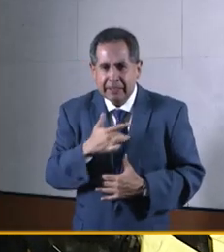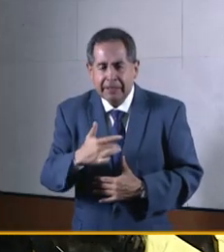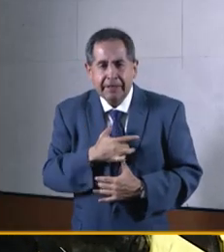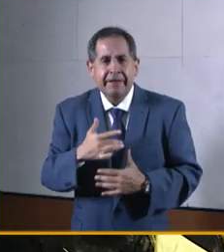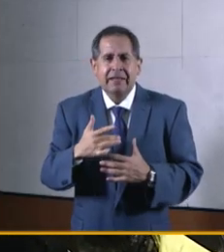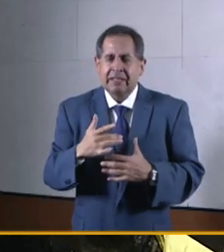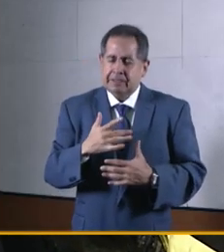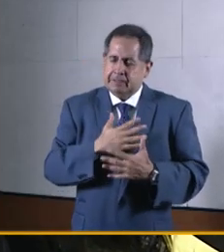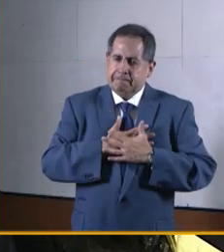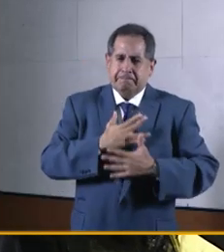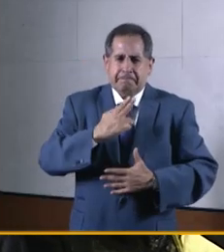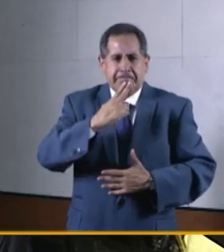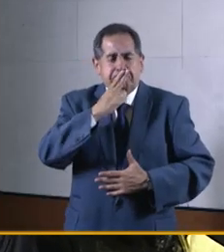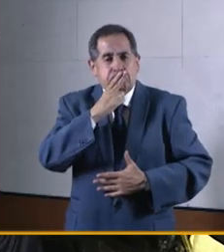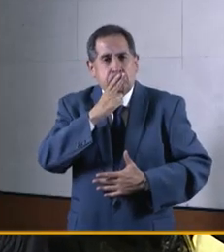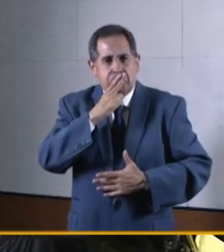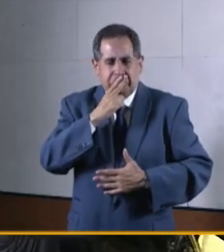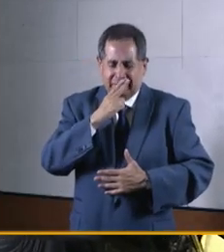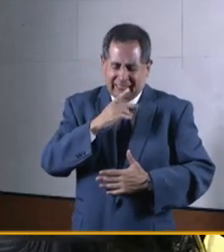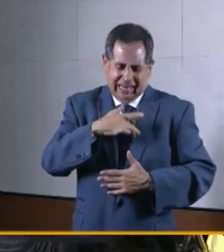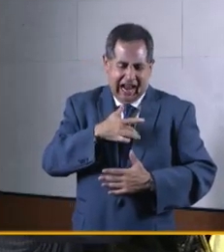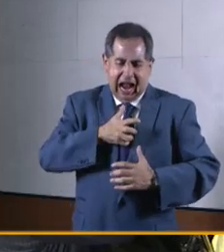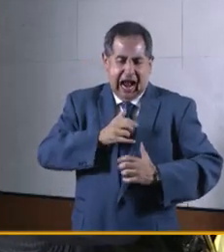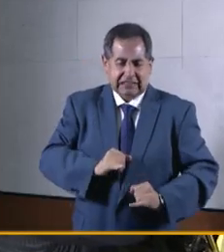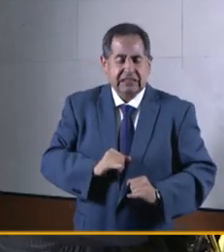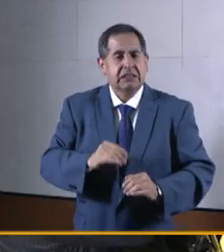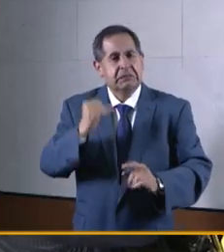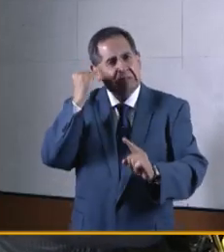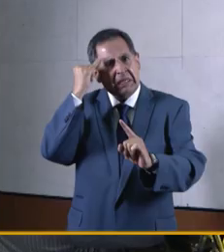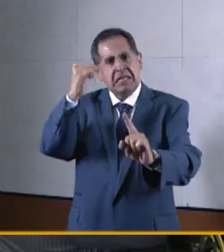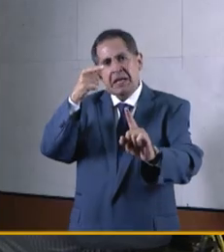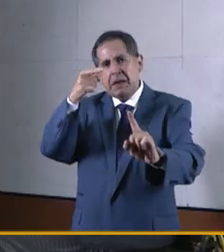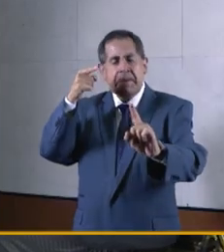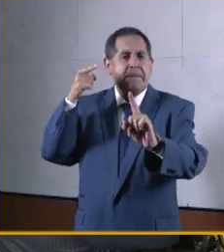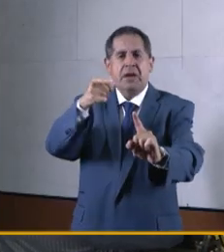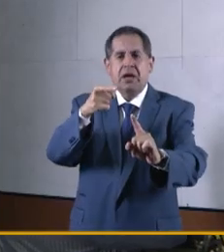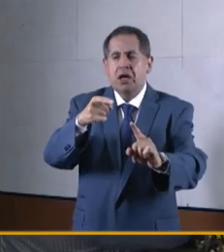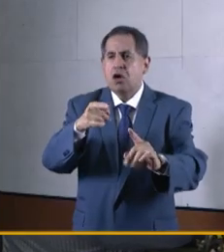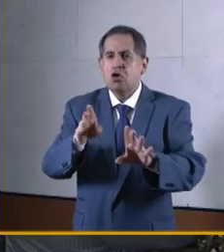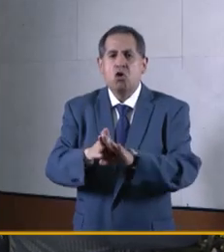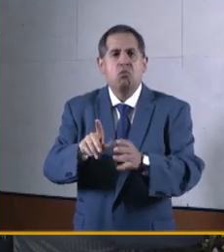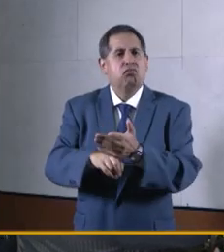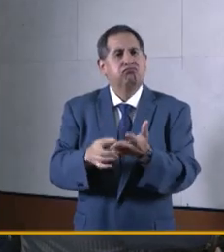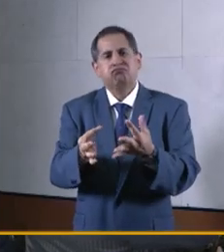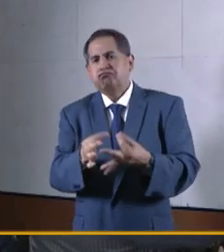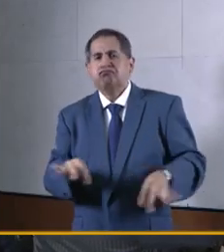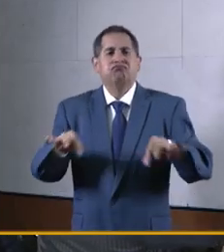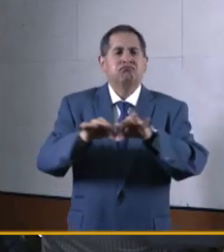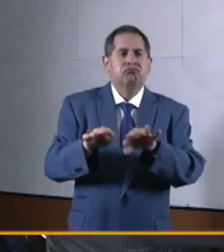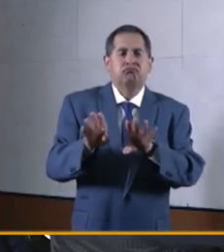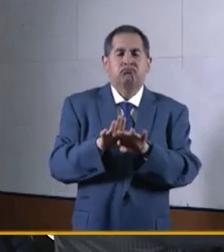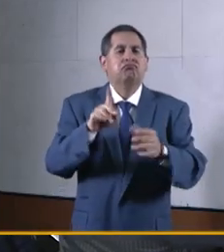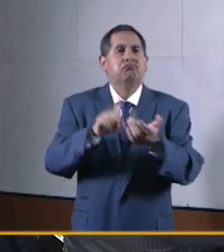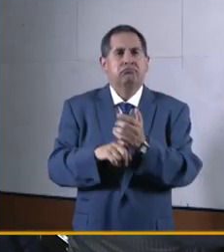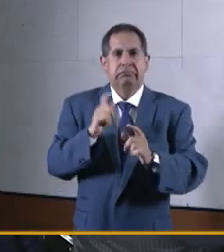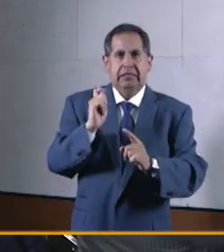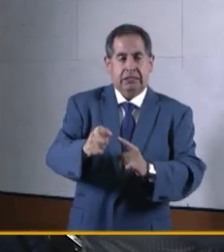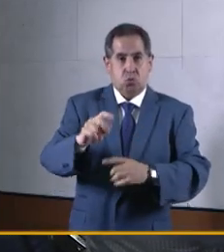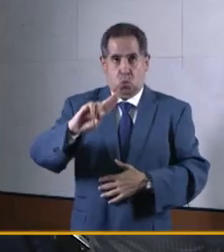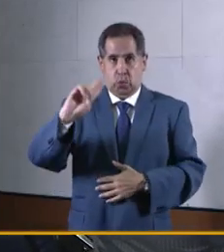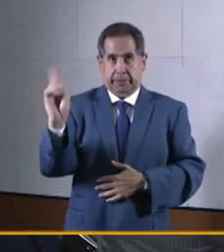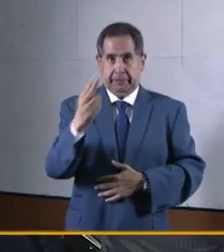con arraigo inamovible los ideales los valores y los principios en que se finca la